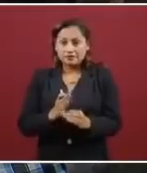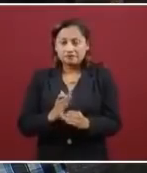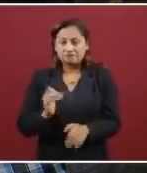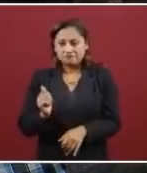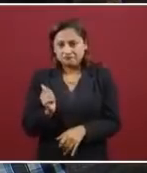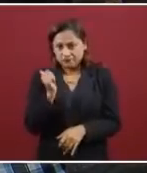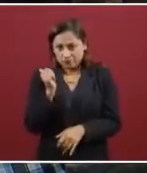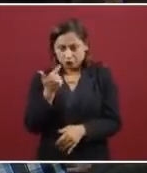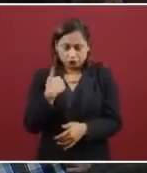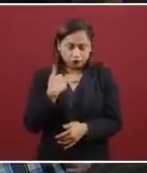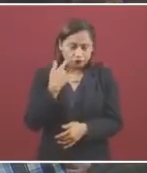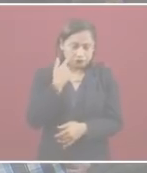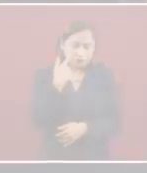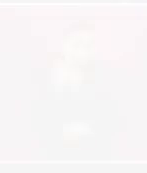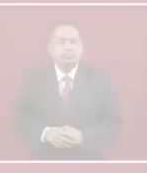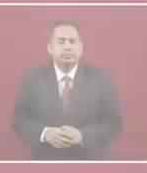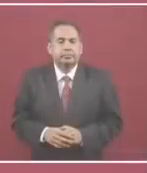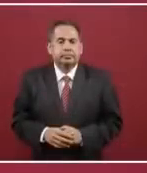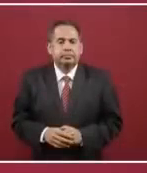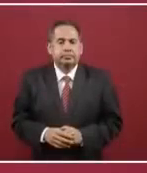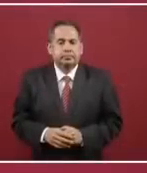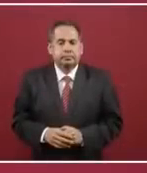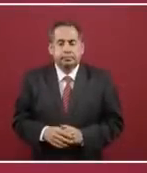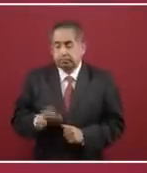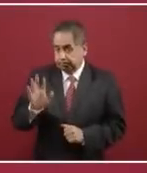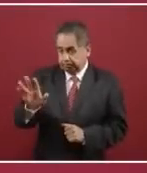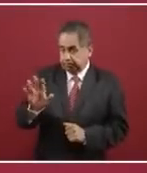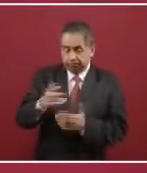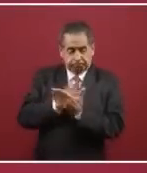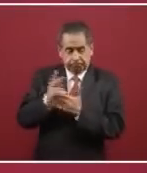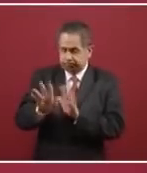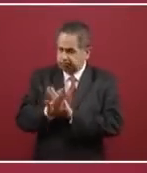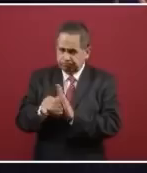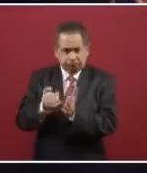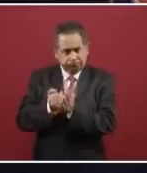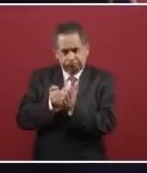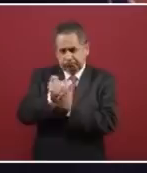decisión inteligente de su gobierno. Bien planeado,